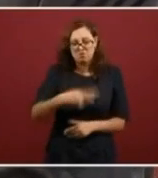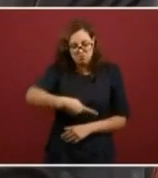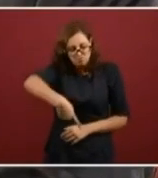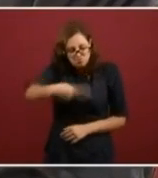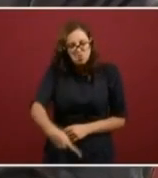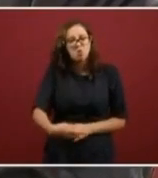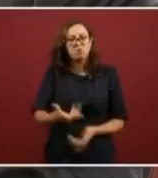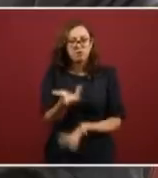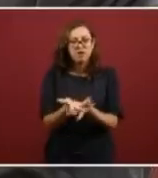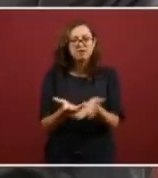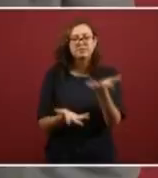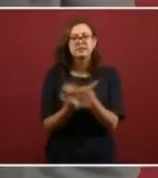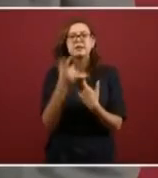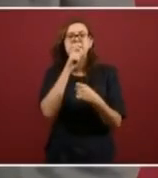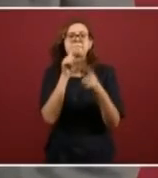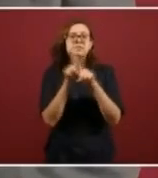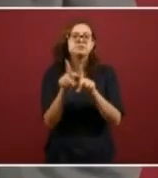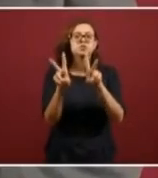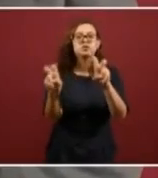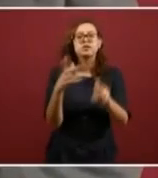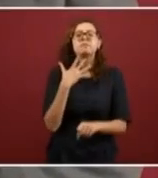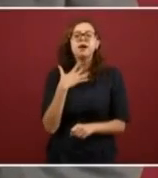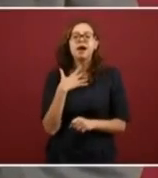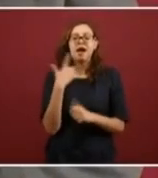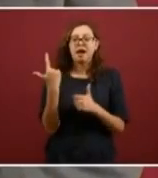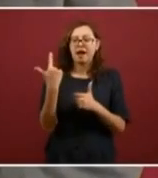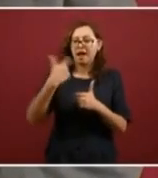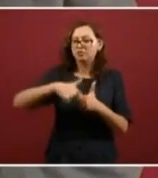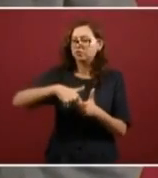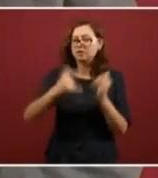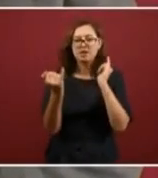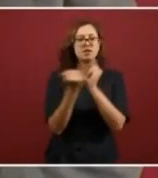Es como el caso de las gasolinas. Ahí queremos